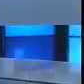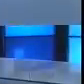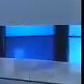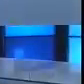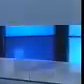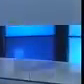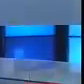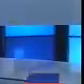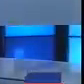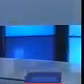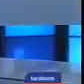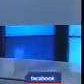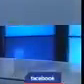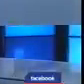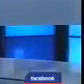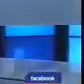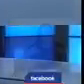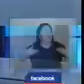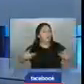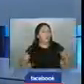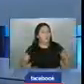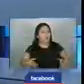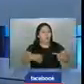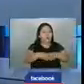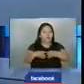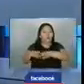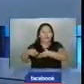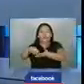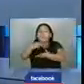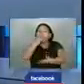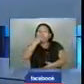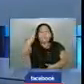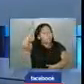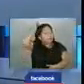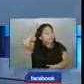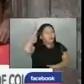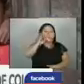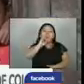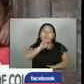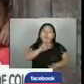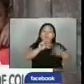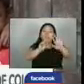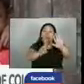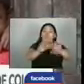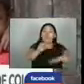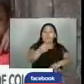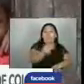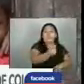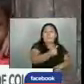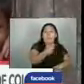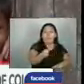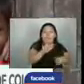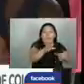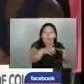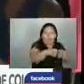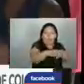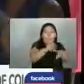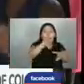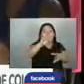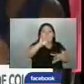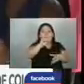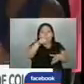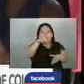Organismos que defienden los derechos de los pueblos indígenas estiman que alrededor de 70 indígenas los mizquitos y